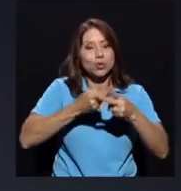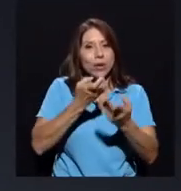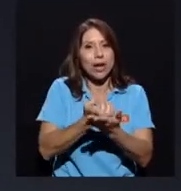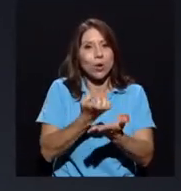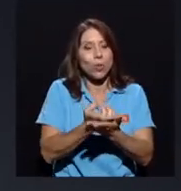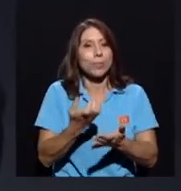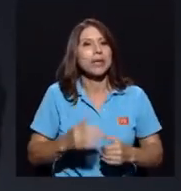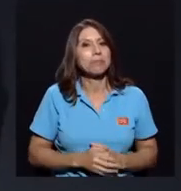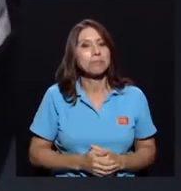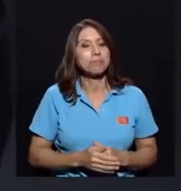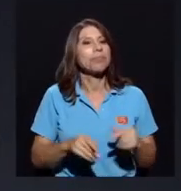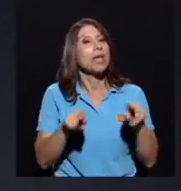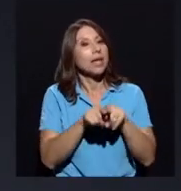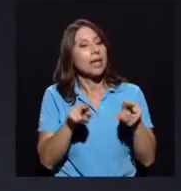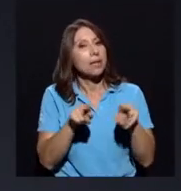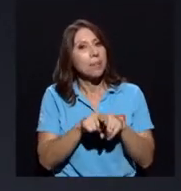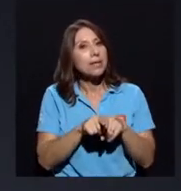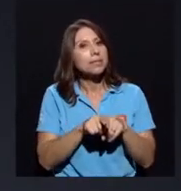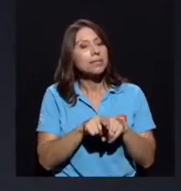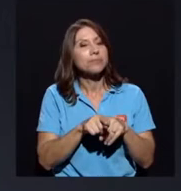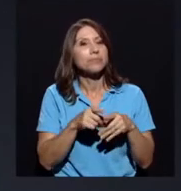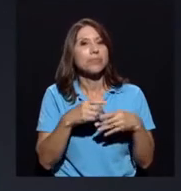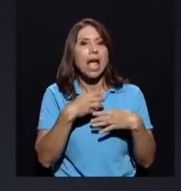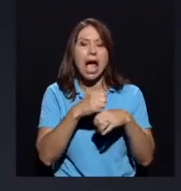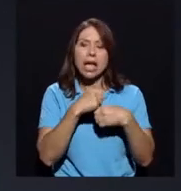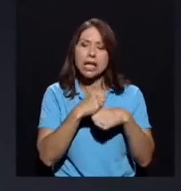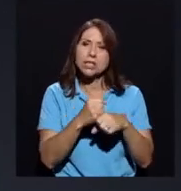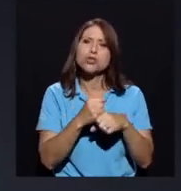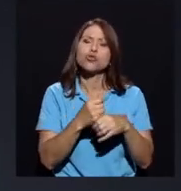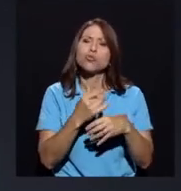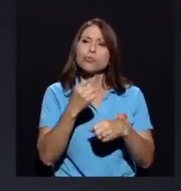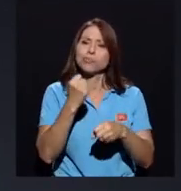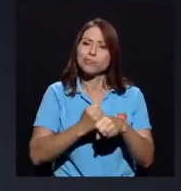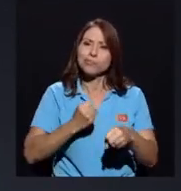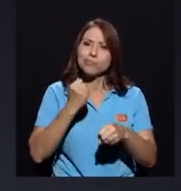que además ha hecho la construcción interesante